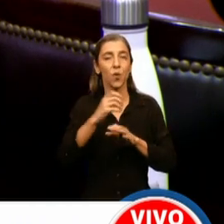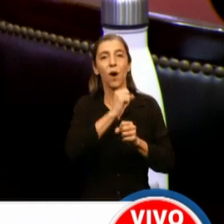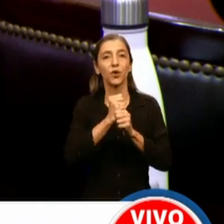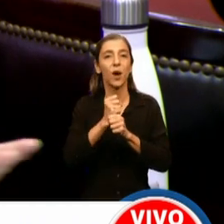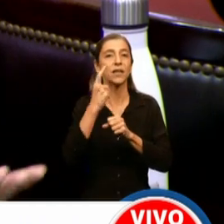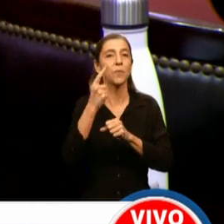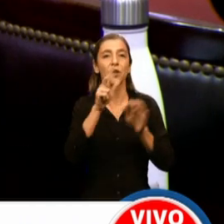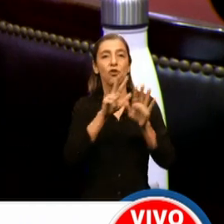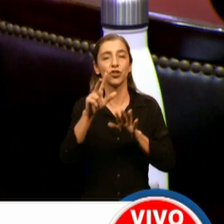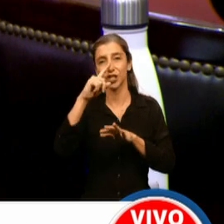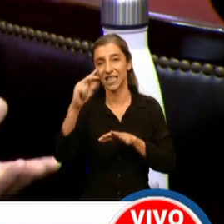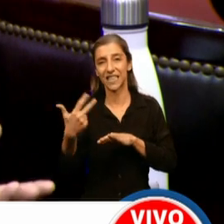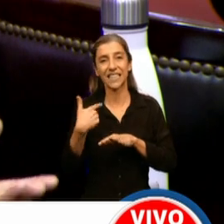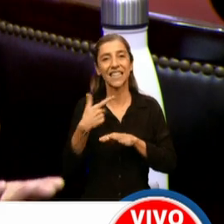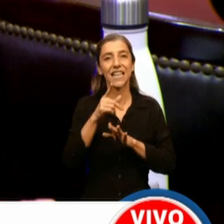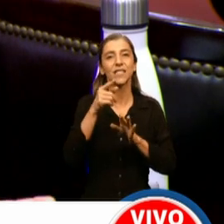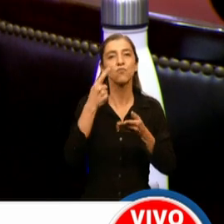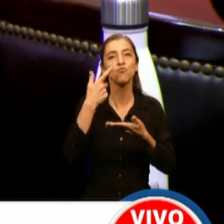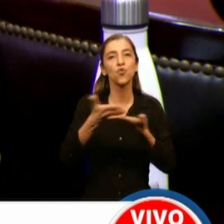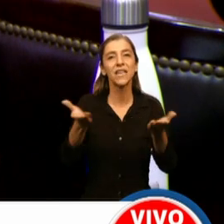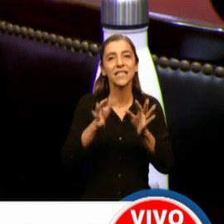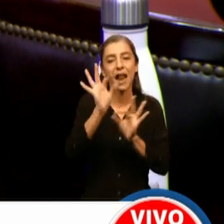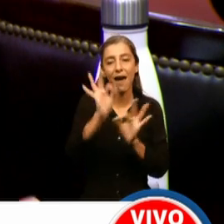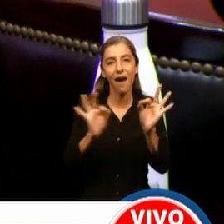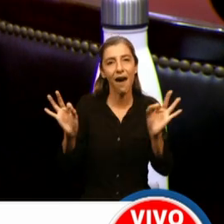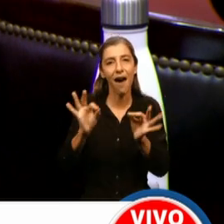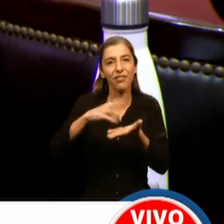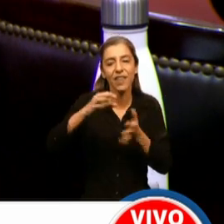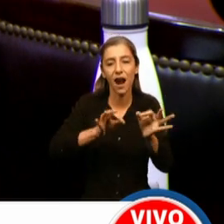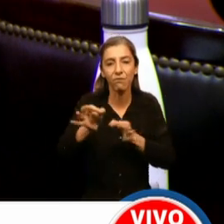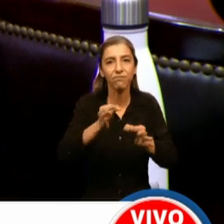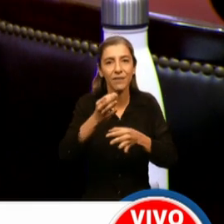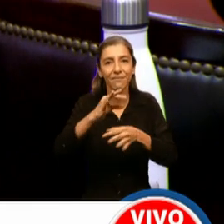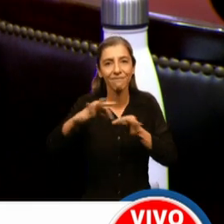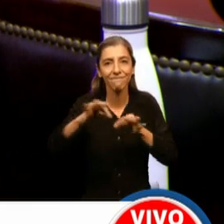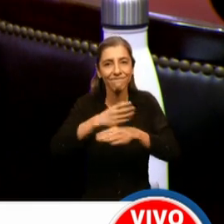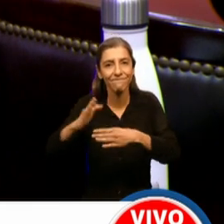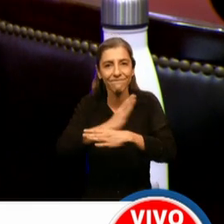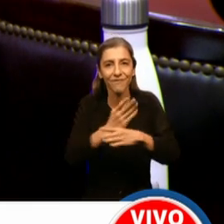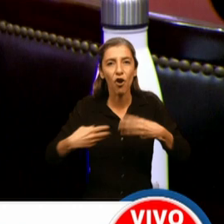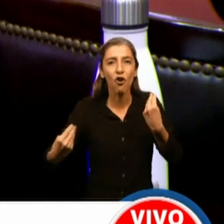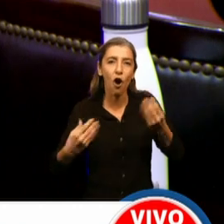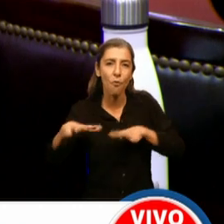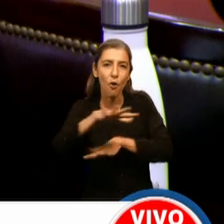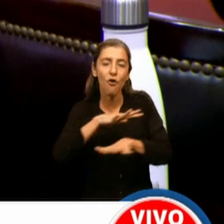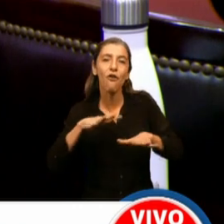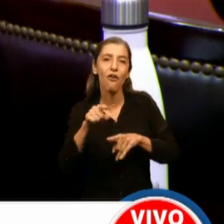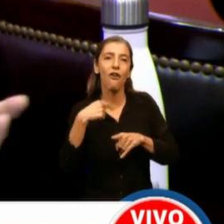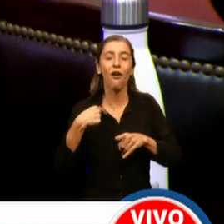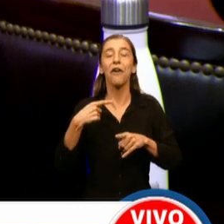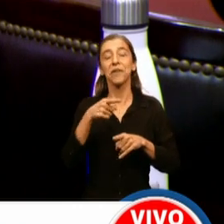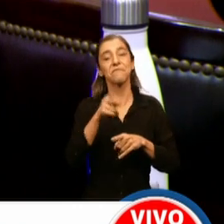que ver con lo que éramos en ese entonces y finalmente estuvimos con el presidente de la nación